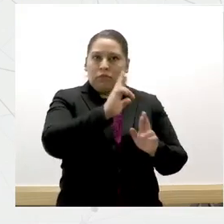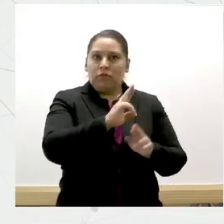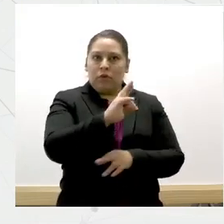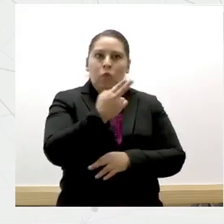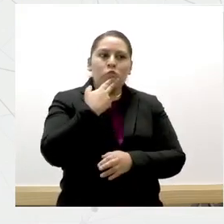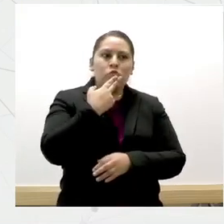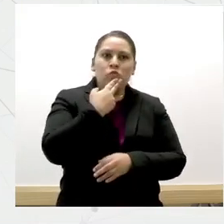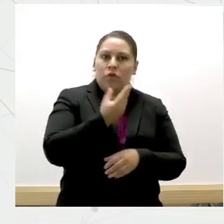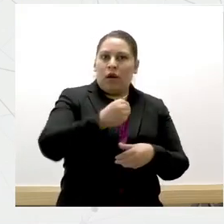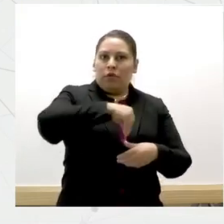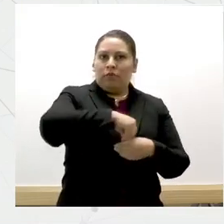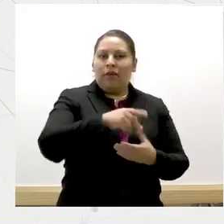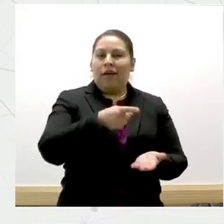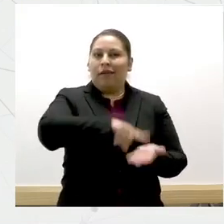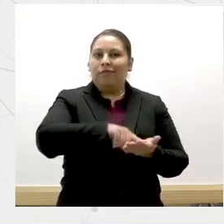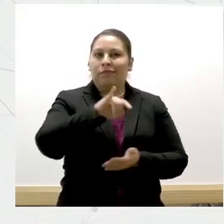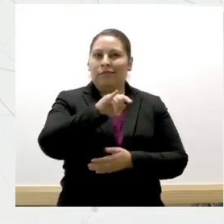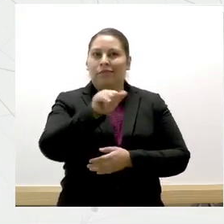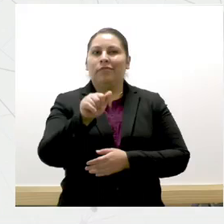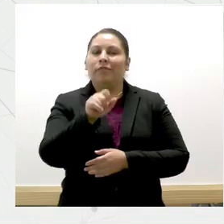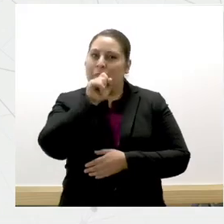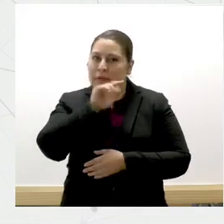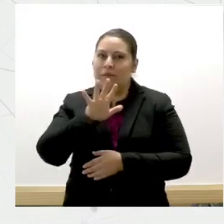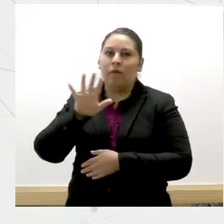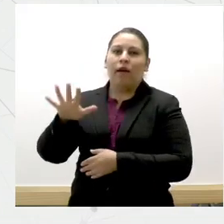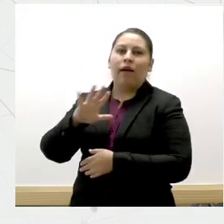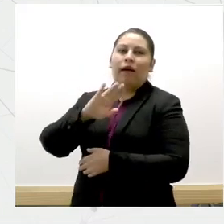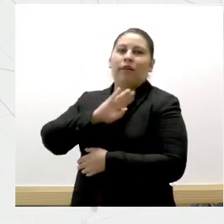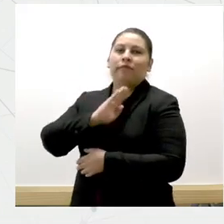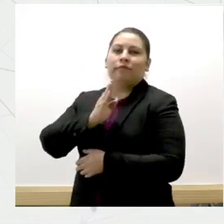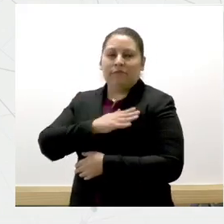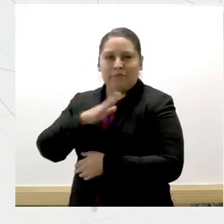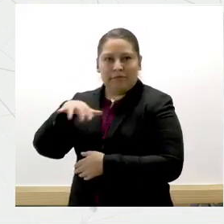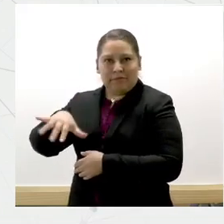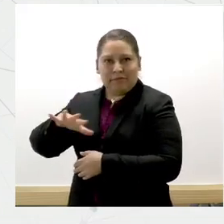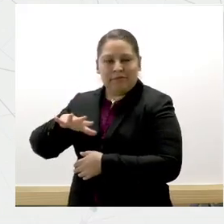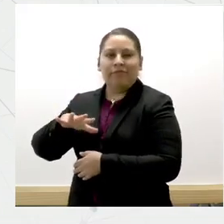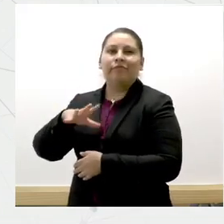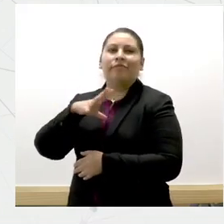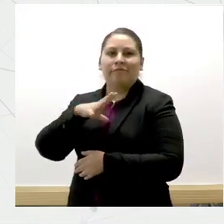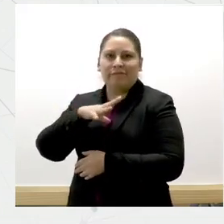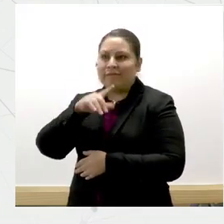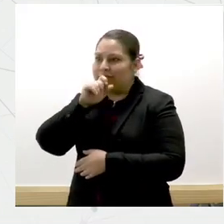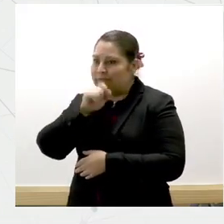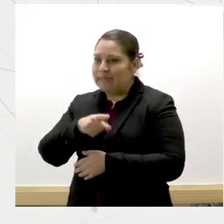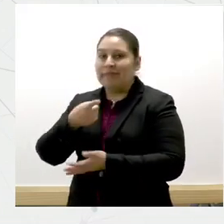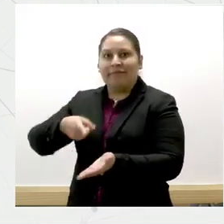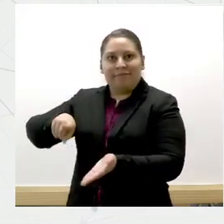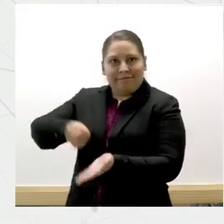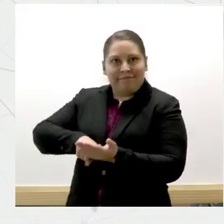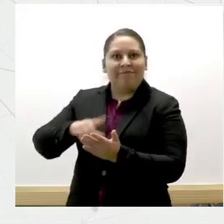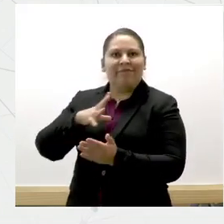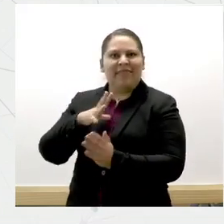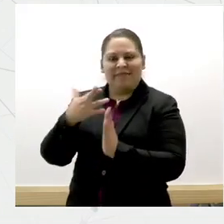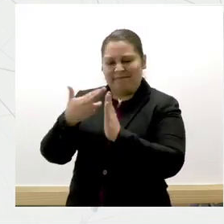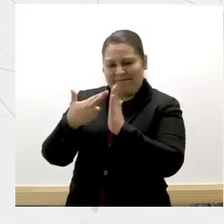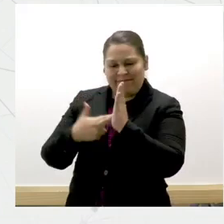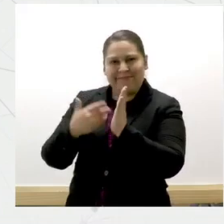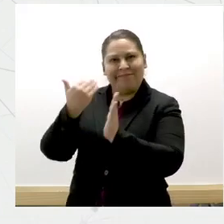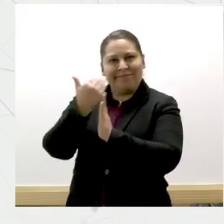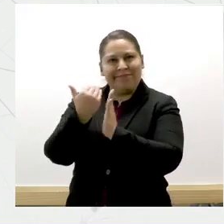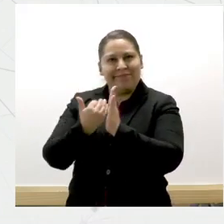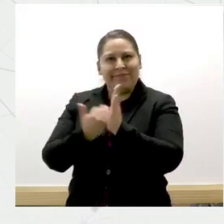¿no? En España, el CTAG, que es el organismo correspondiente, ha dictado también una serie de prescripciones sobre qué usos